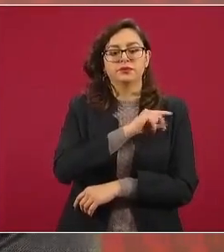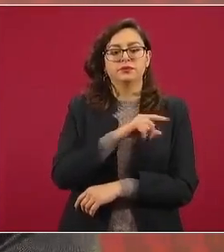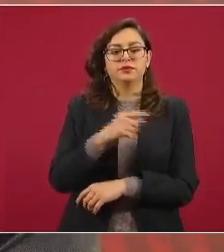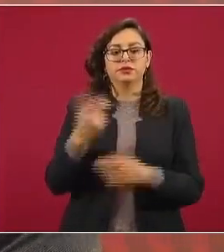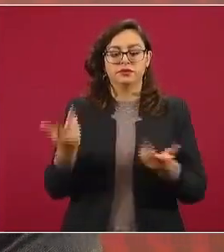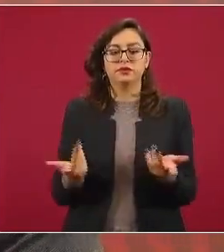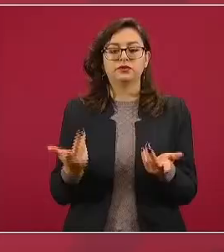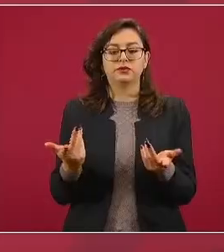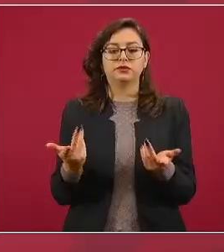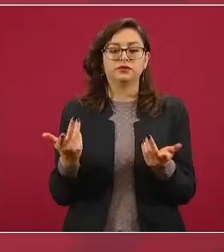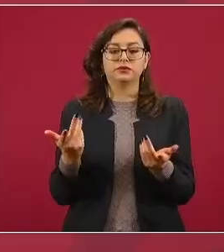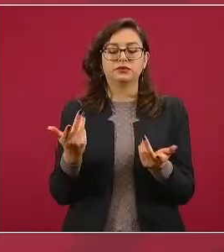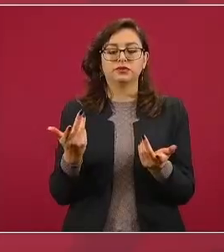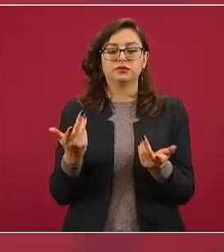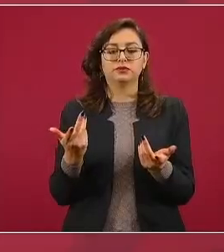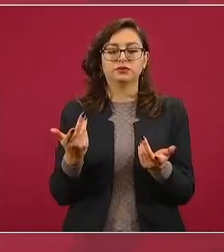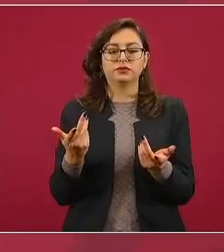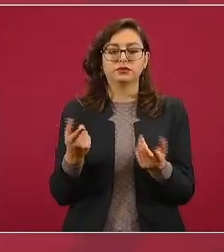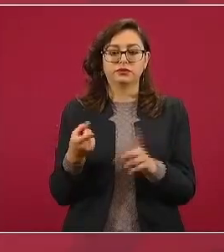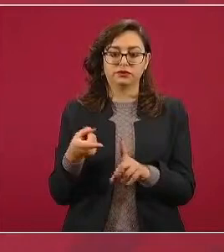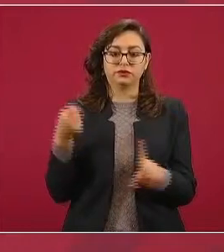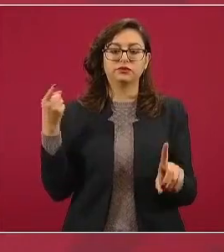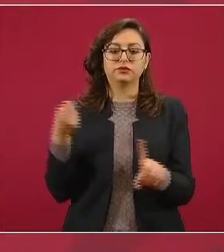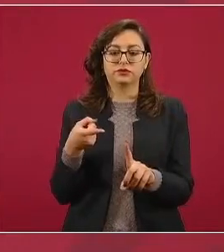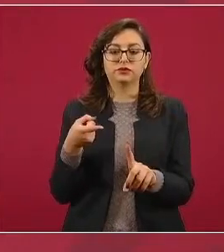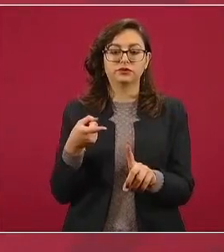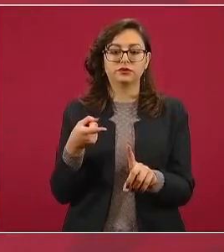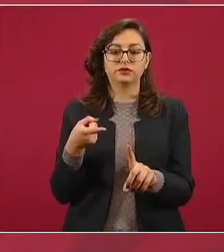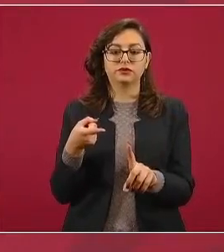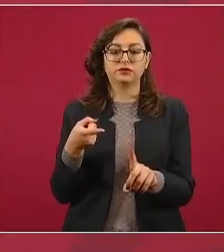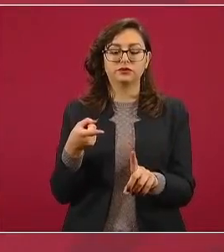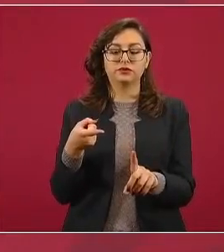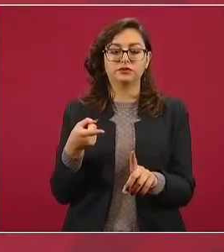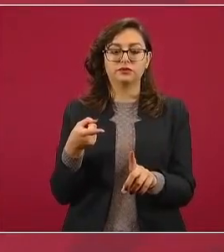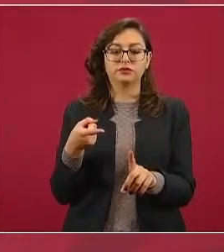para lograr el propósito